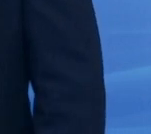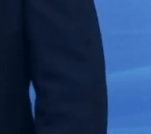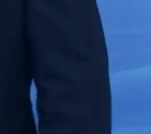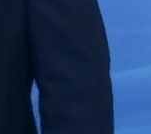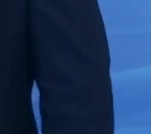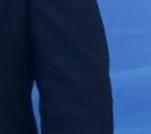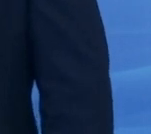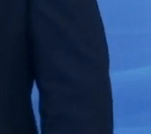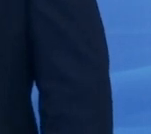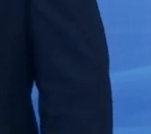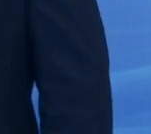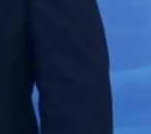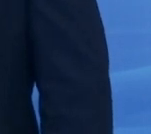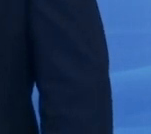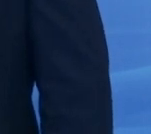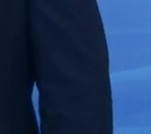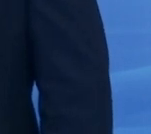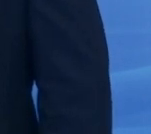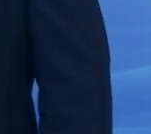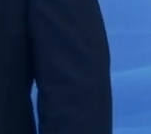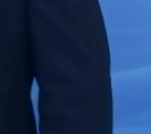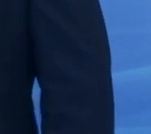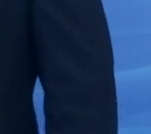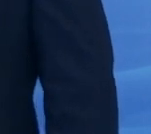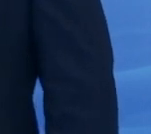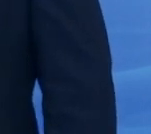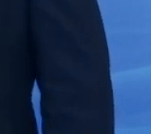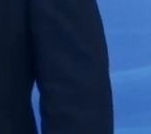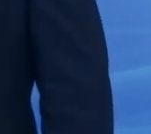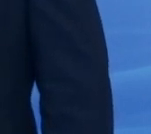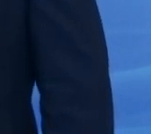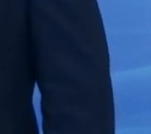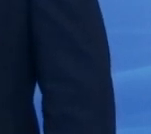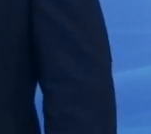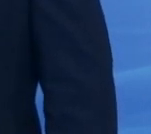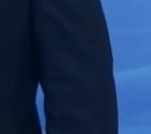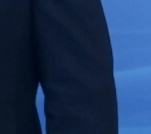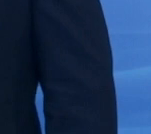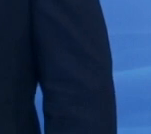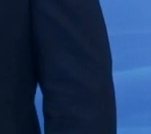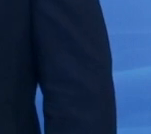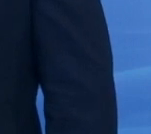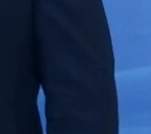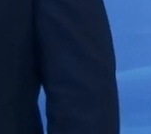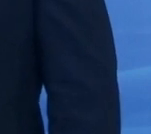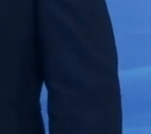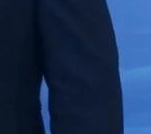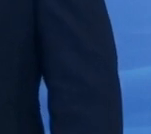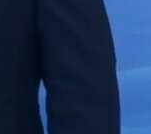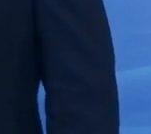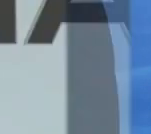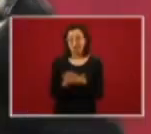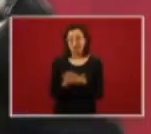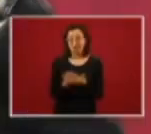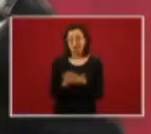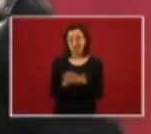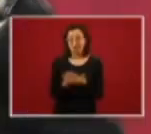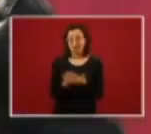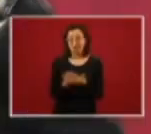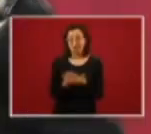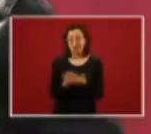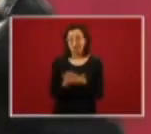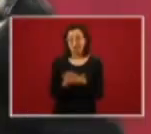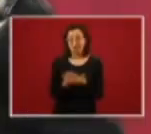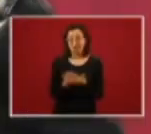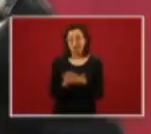hola que tal buenos dias un gusto saludarlos esta mañana vamos a información más fresca de la información y comenzamos con esto que está publicando el